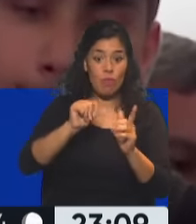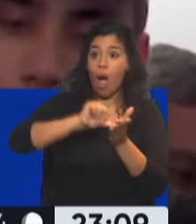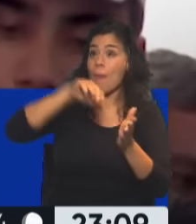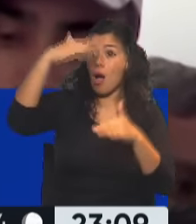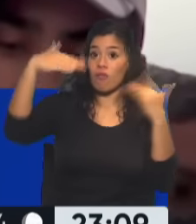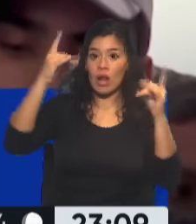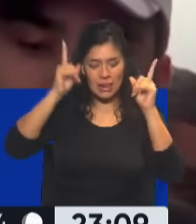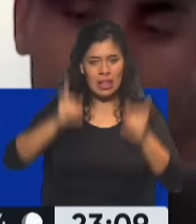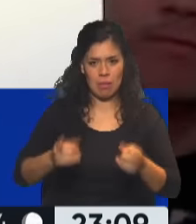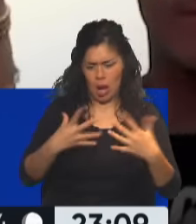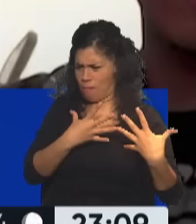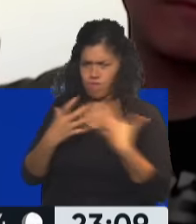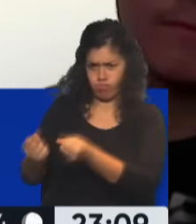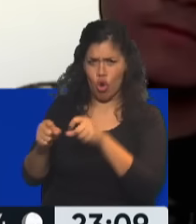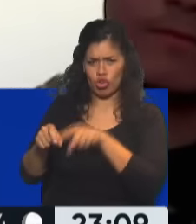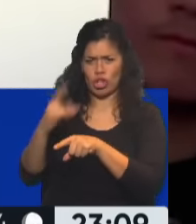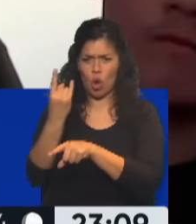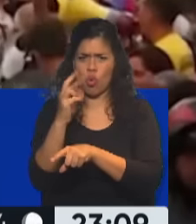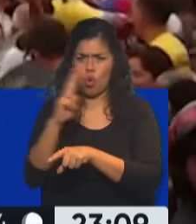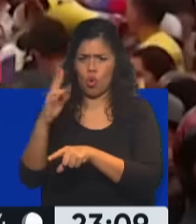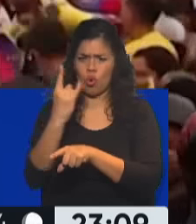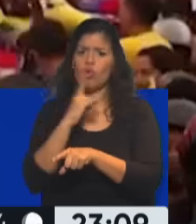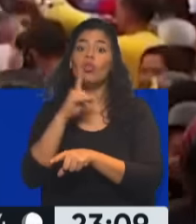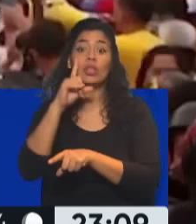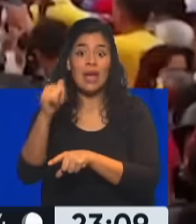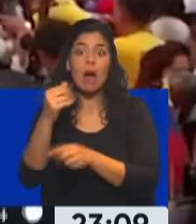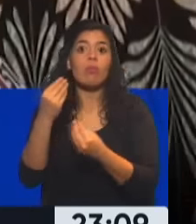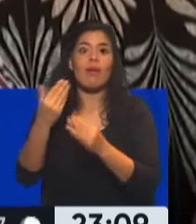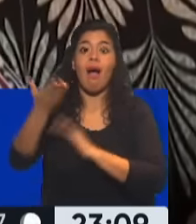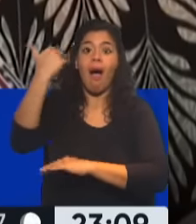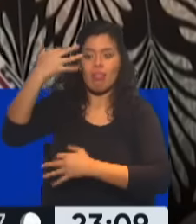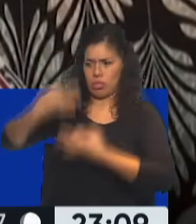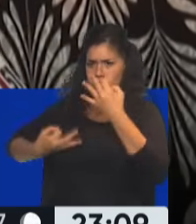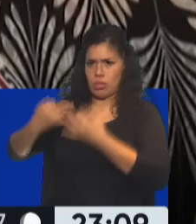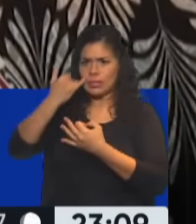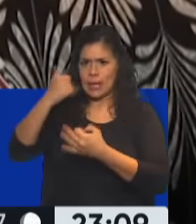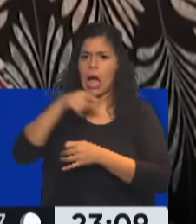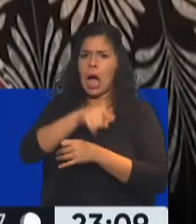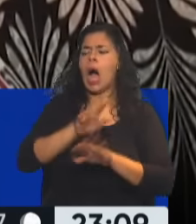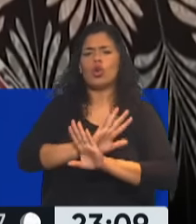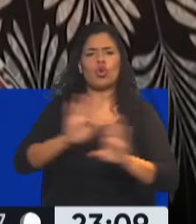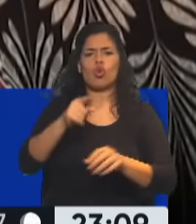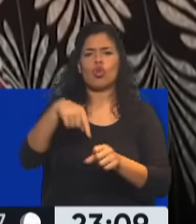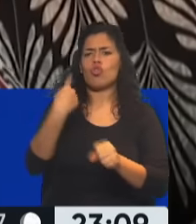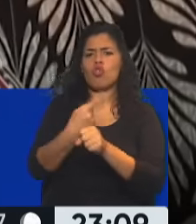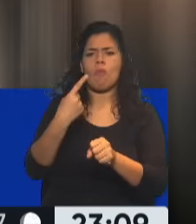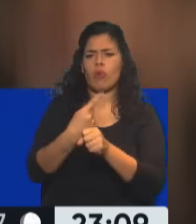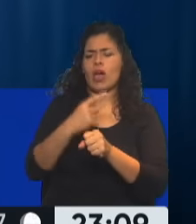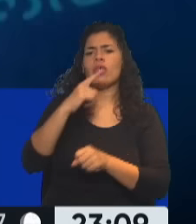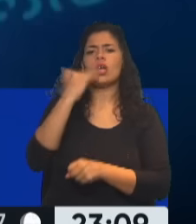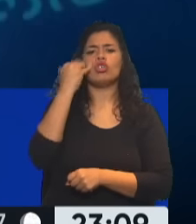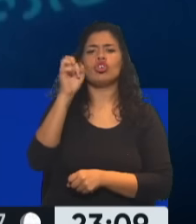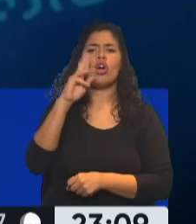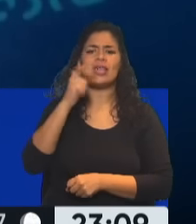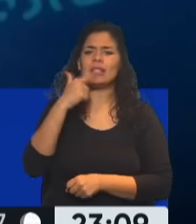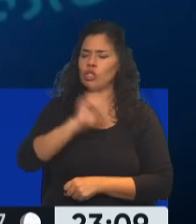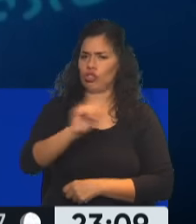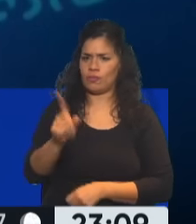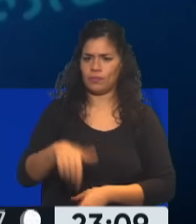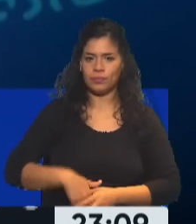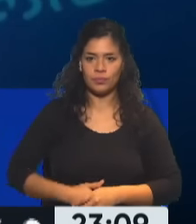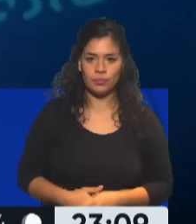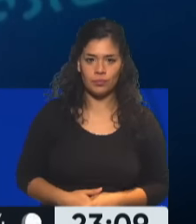González Urrutia luego de que el Tribunal Electoral también impugnara la inscripción de su primera sustituta, Corina Lloris. El cierre de